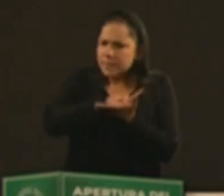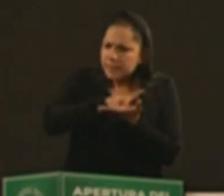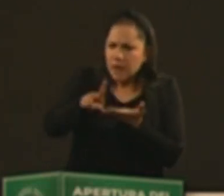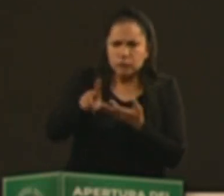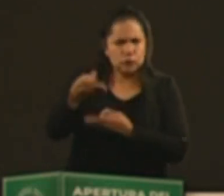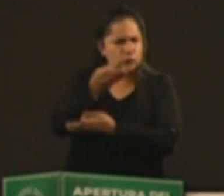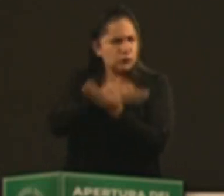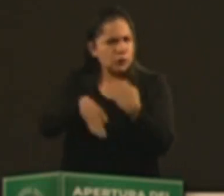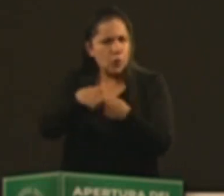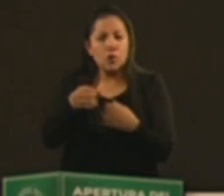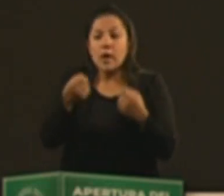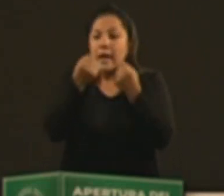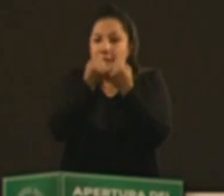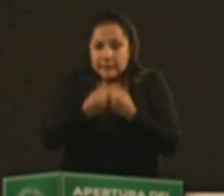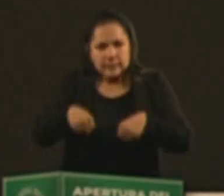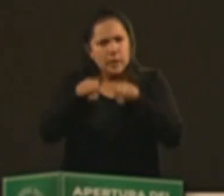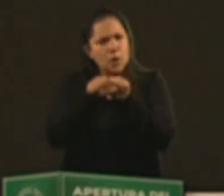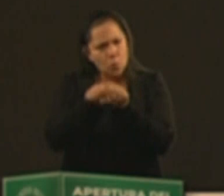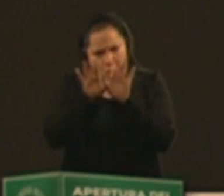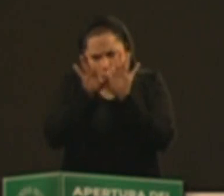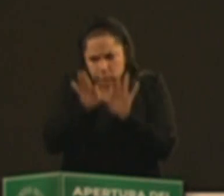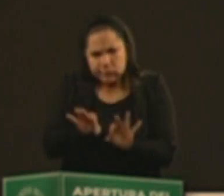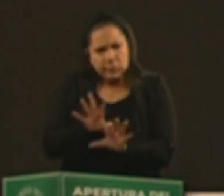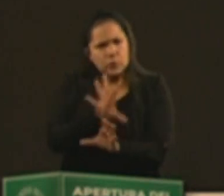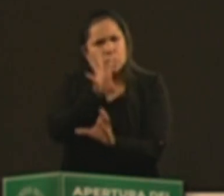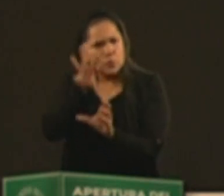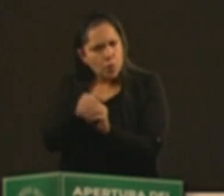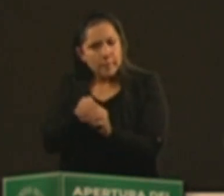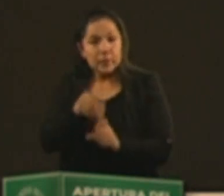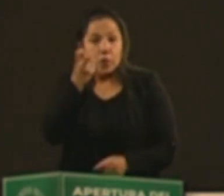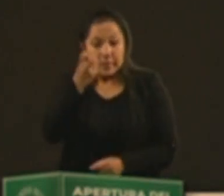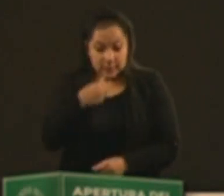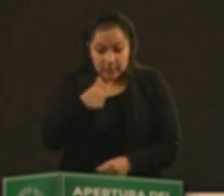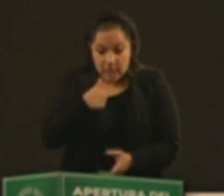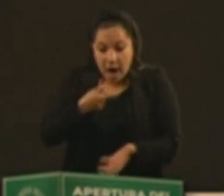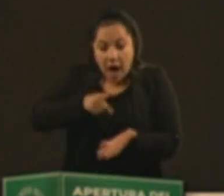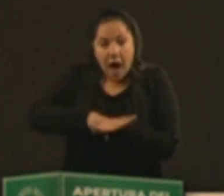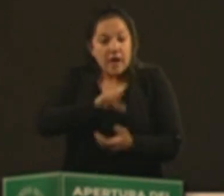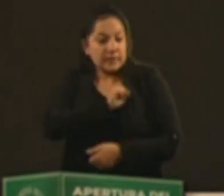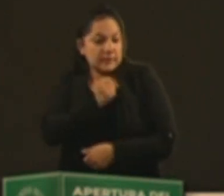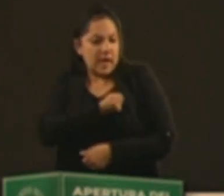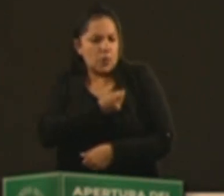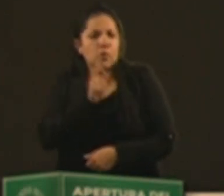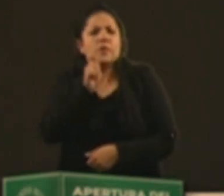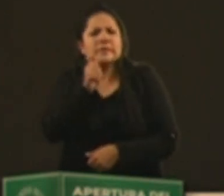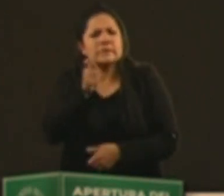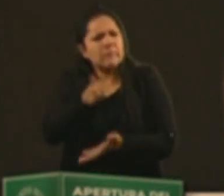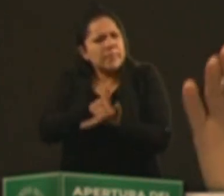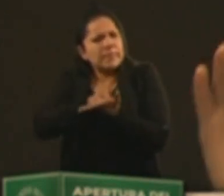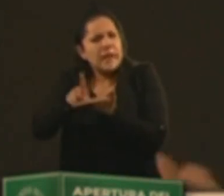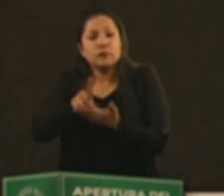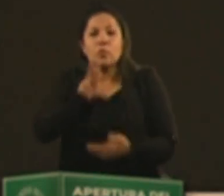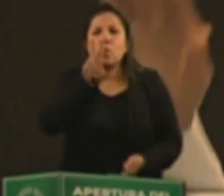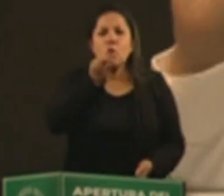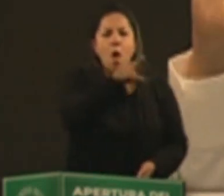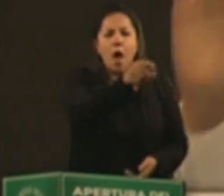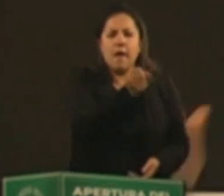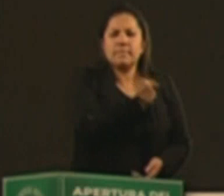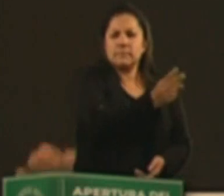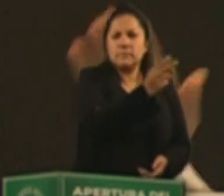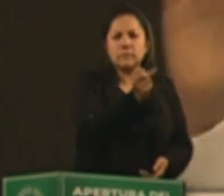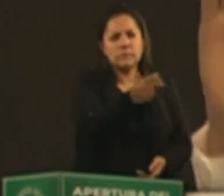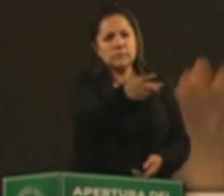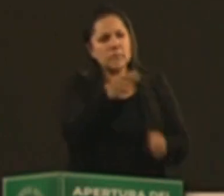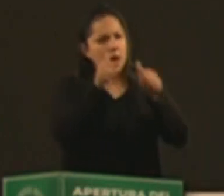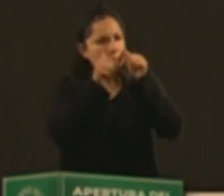por supuesto que la salud sea un derecho y no un privilegio. Porque frente a la inflación del 8%, que es la más alta en